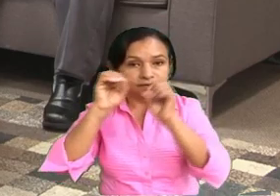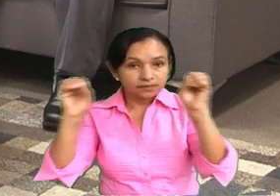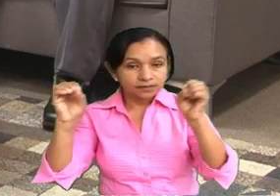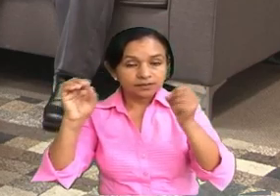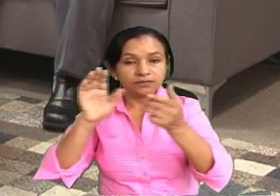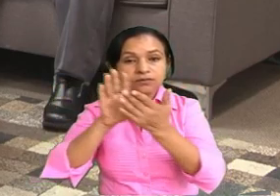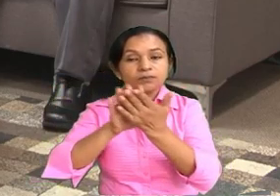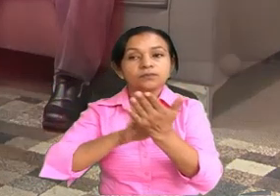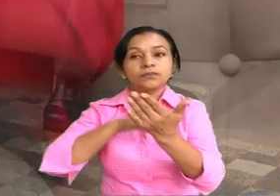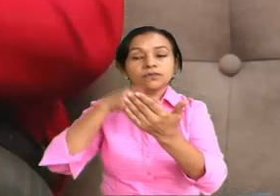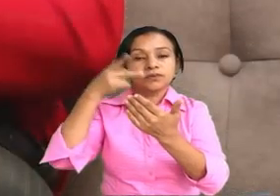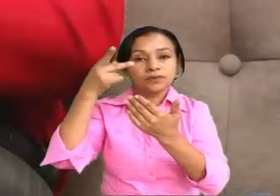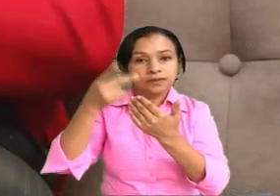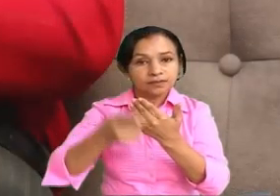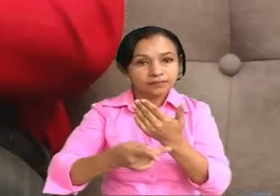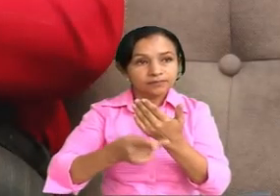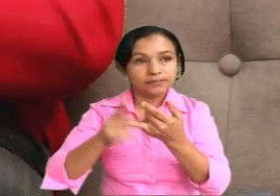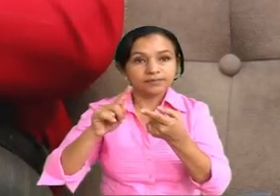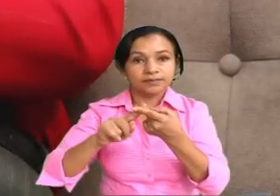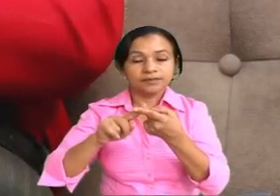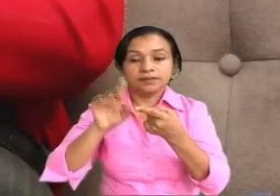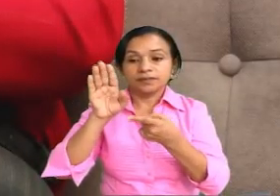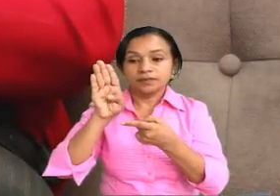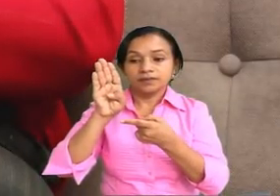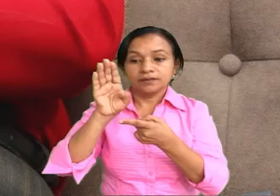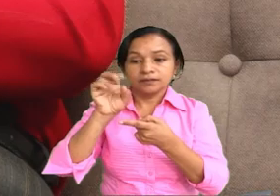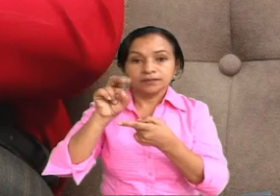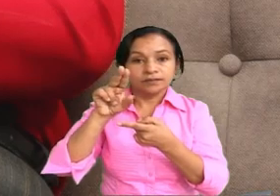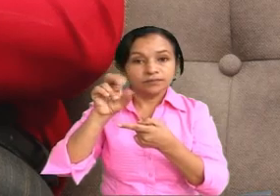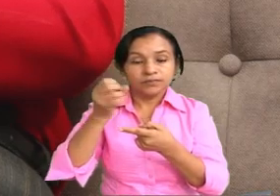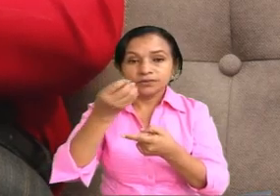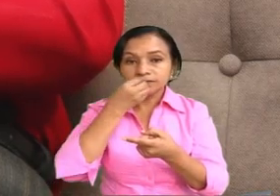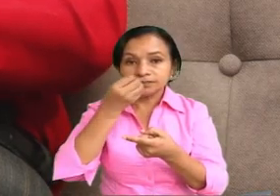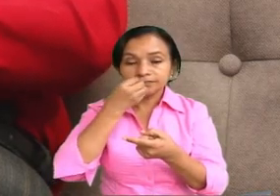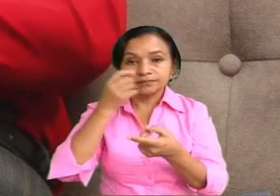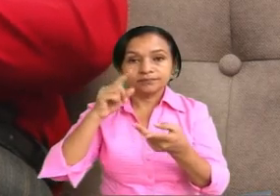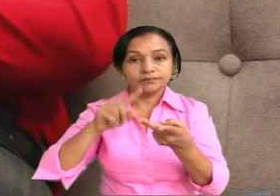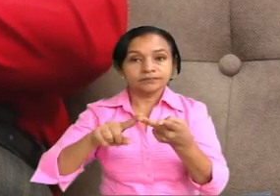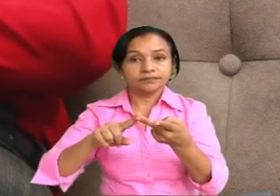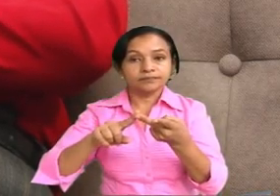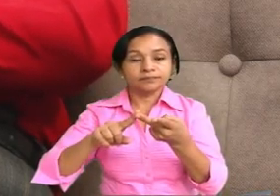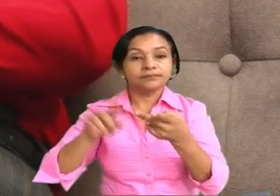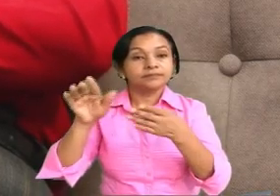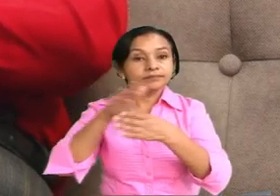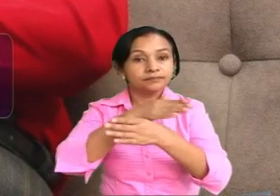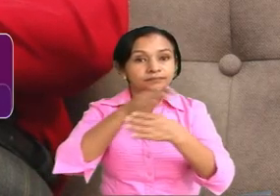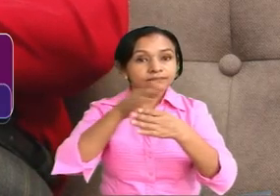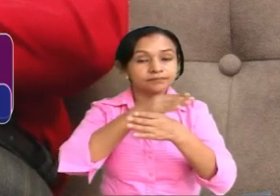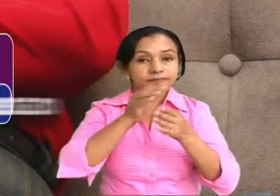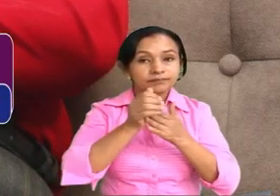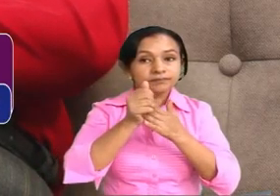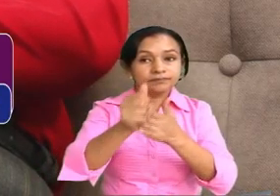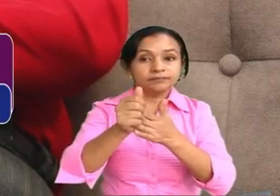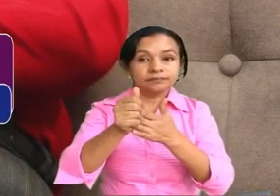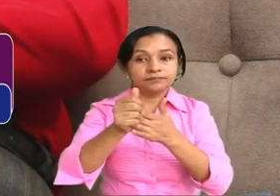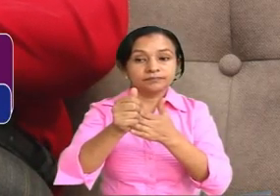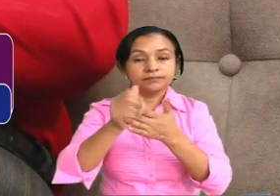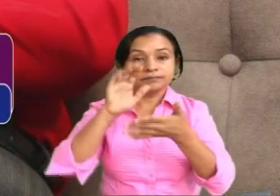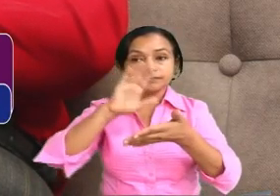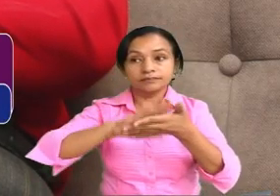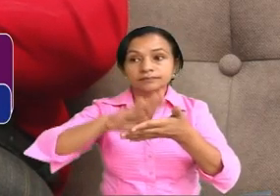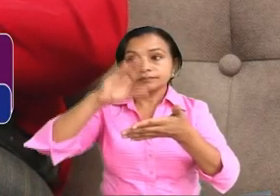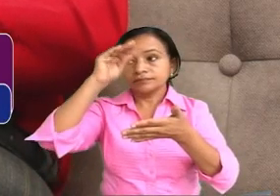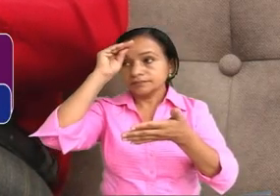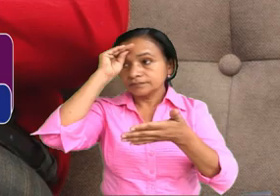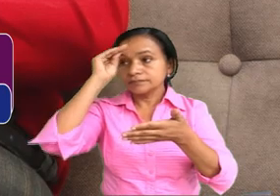programas también de el bono productivo alimentario, okay, que tiene varias direcciones. Uno, empoderar a la